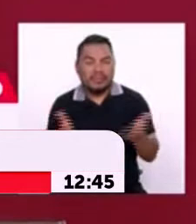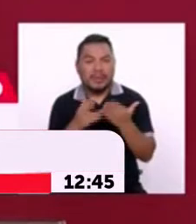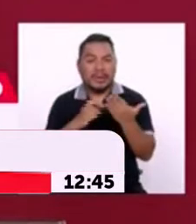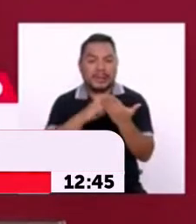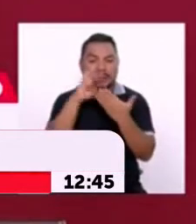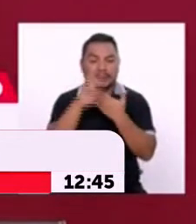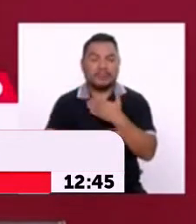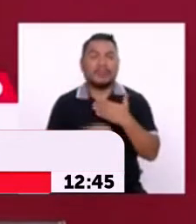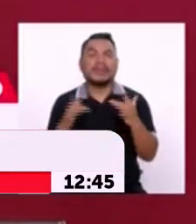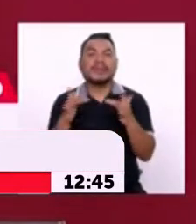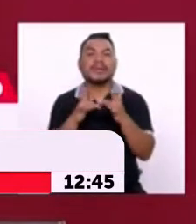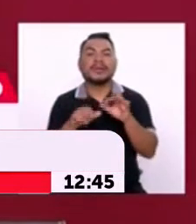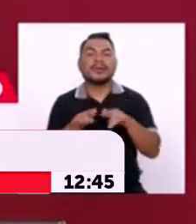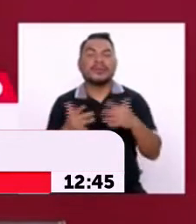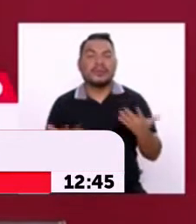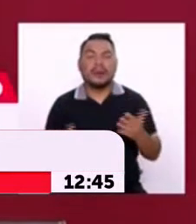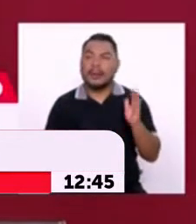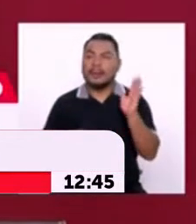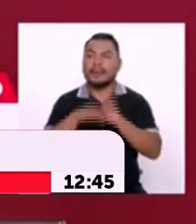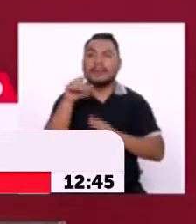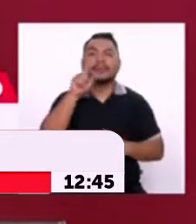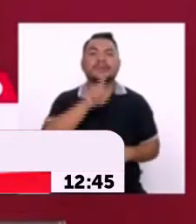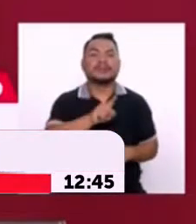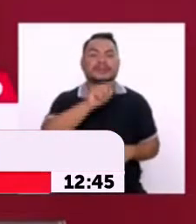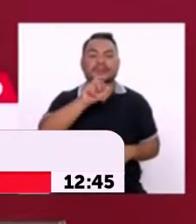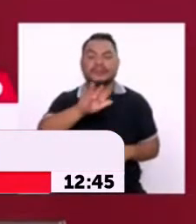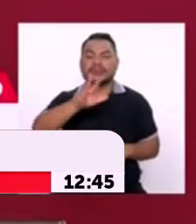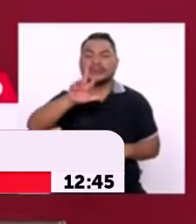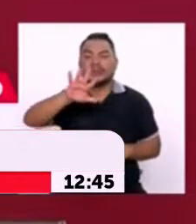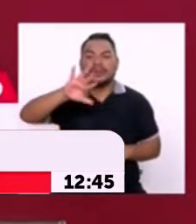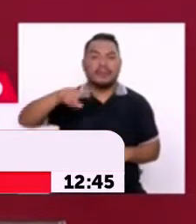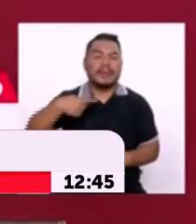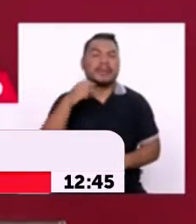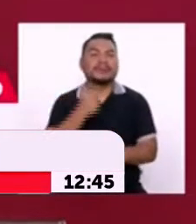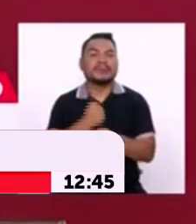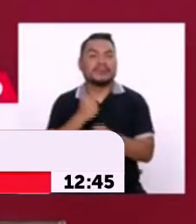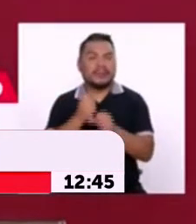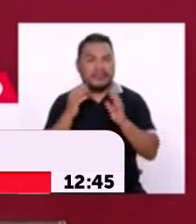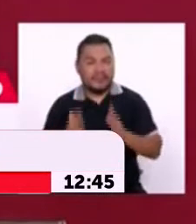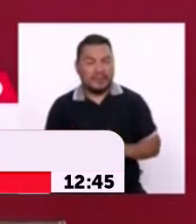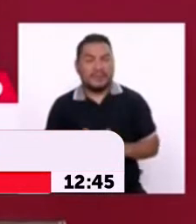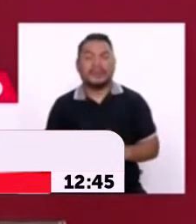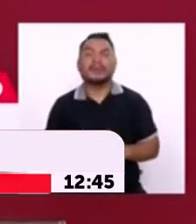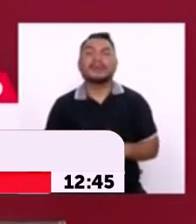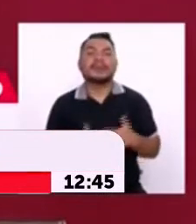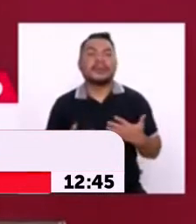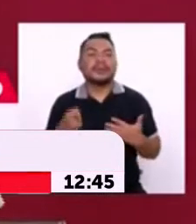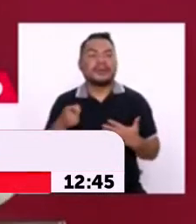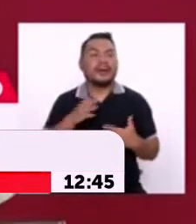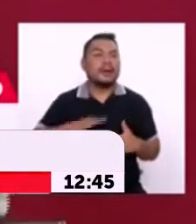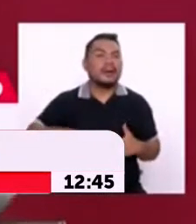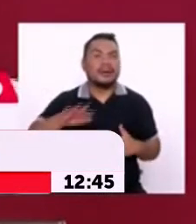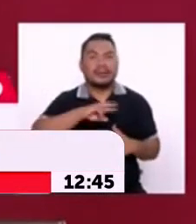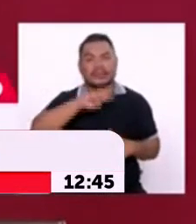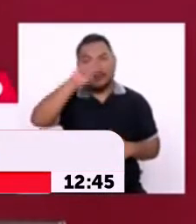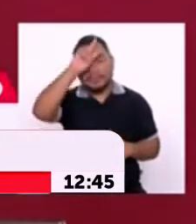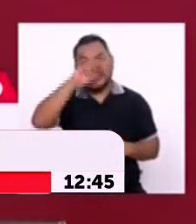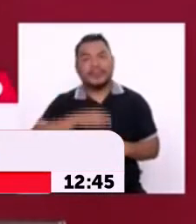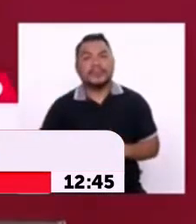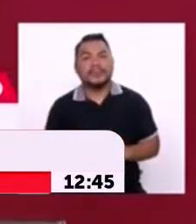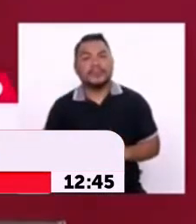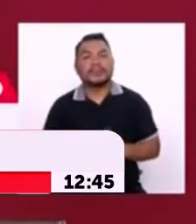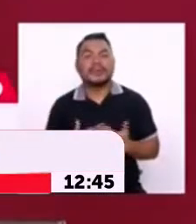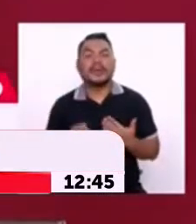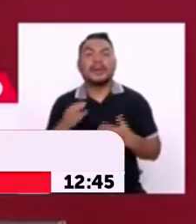incorporación a la planilla electrónica de más de 135.000 trabajadores y trabajadoras a nivel